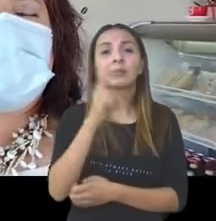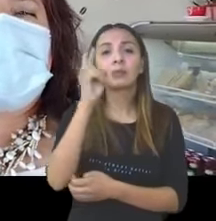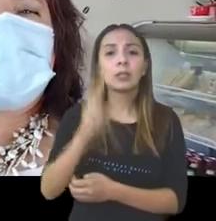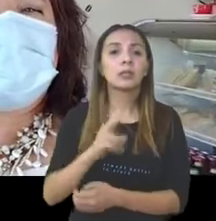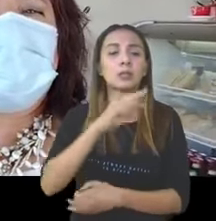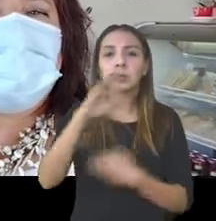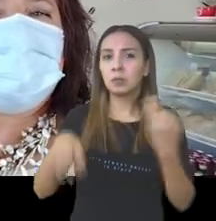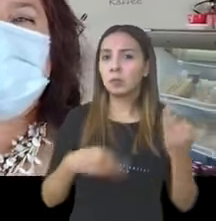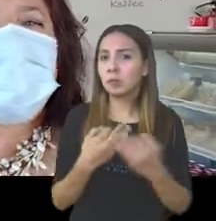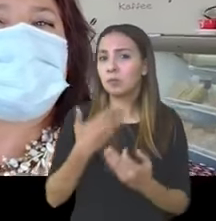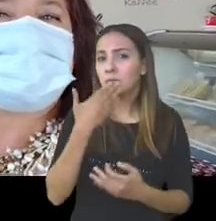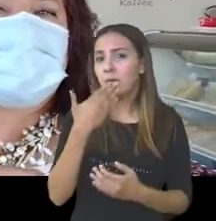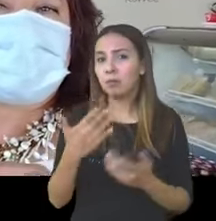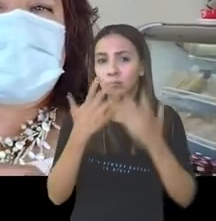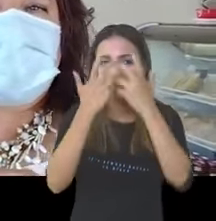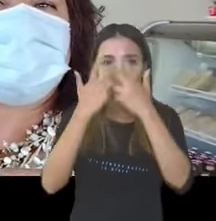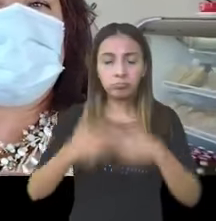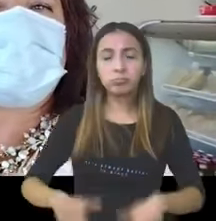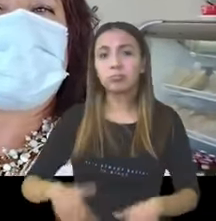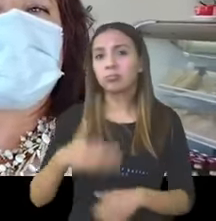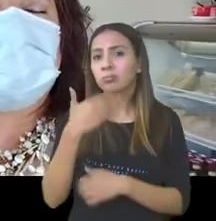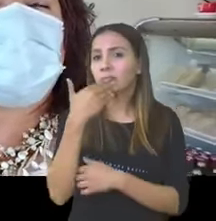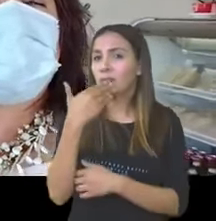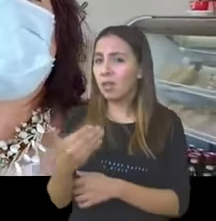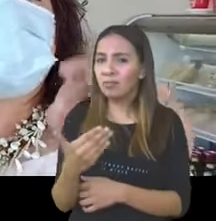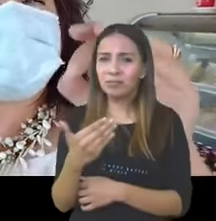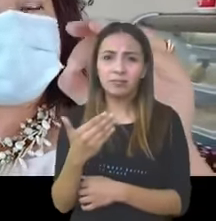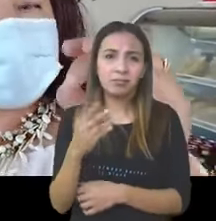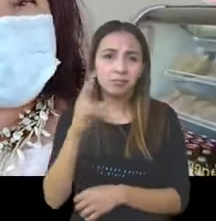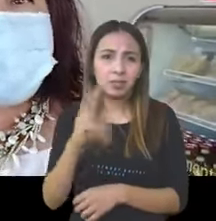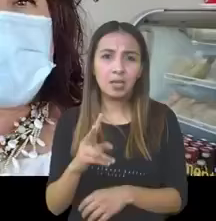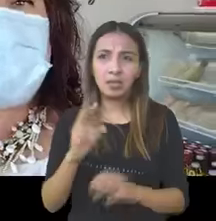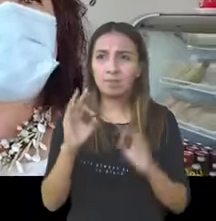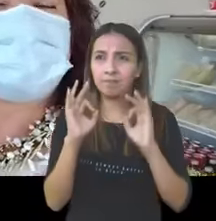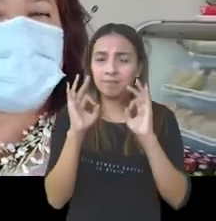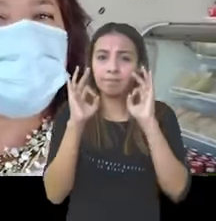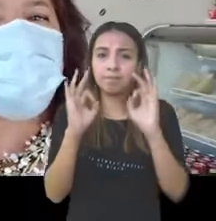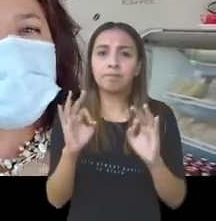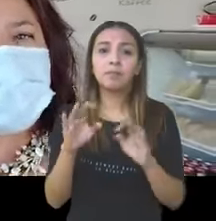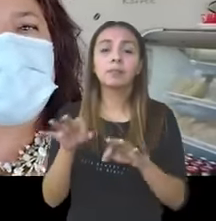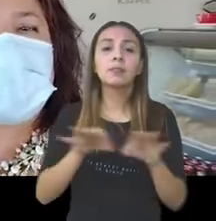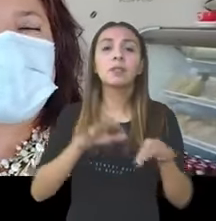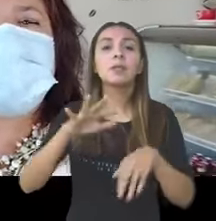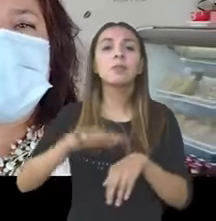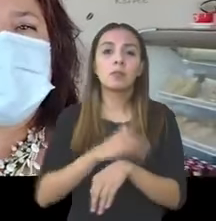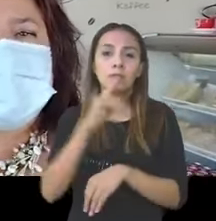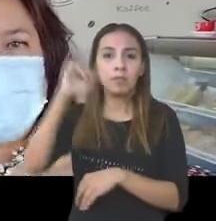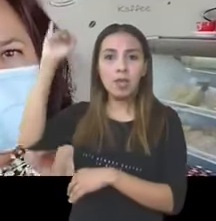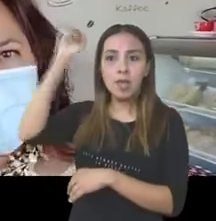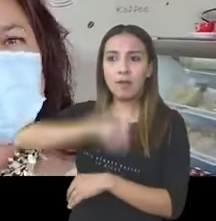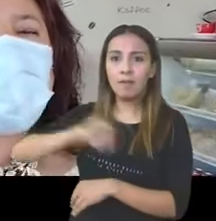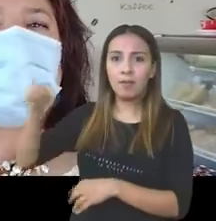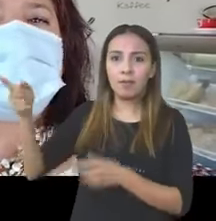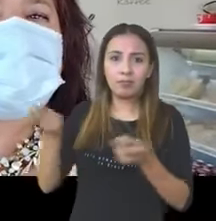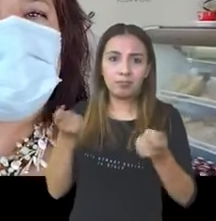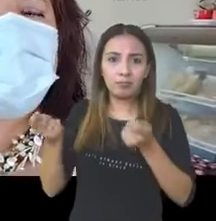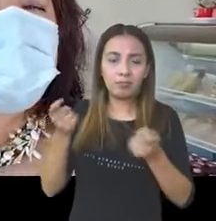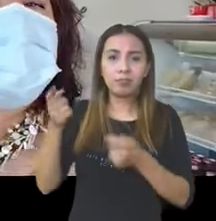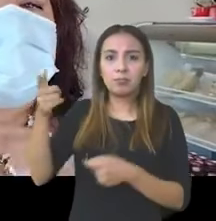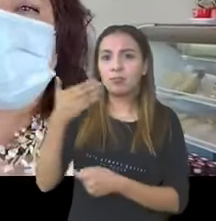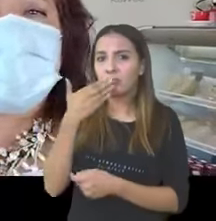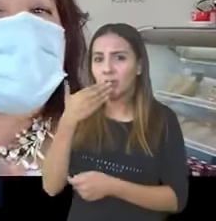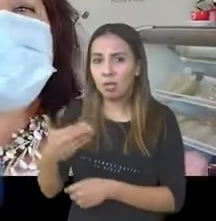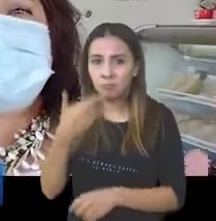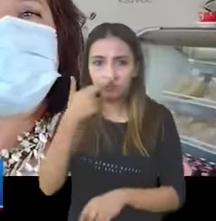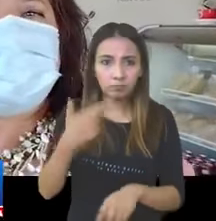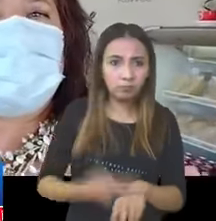estado trabajando, no solamente bien, ha estado trabajando con excelencia, porque tenemos un jefe de almacén muy comprometido y